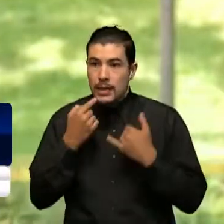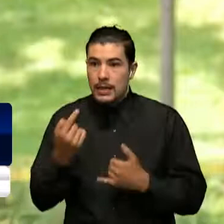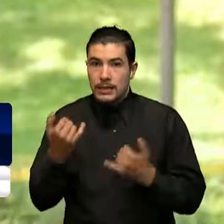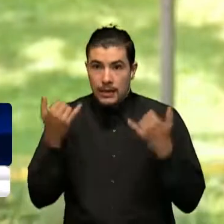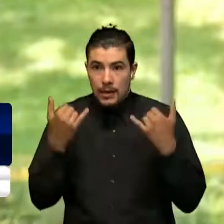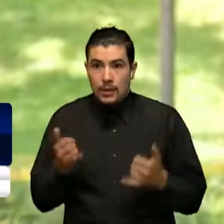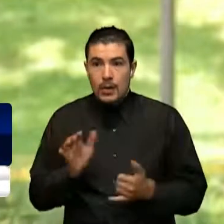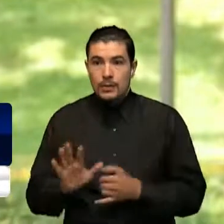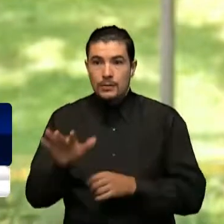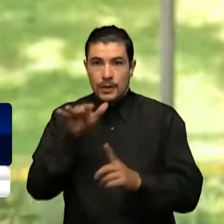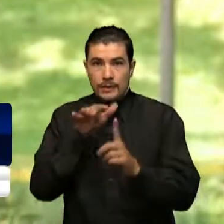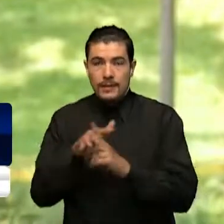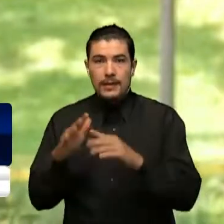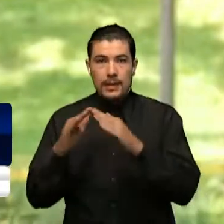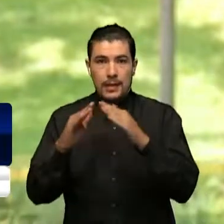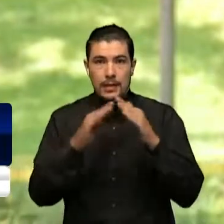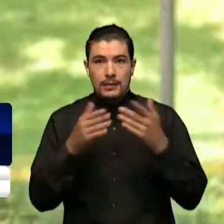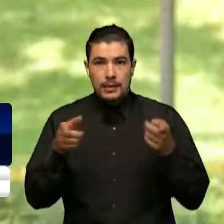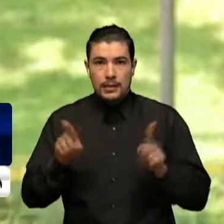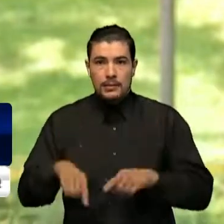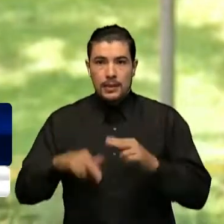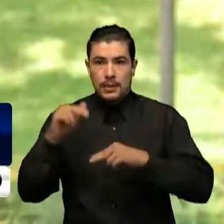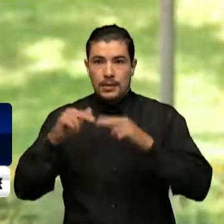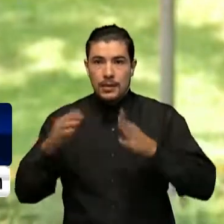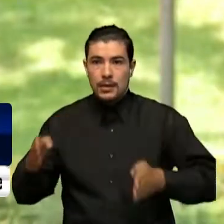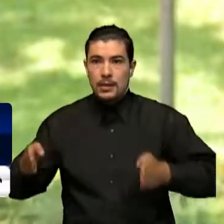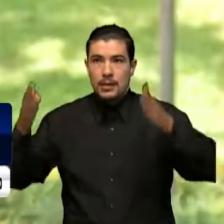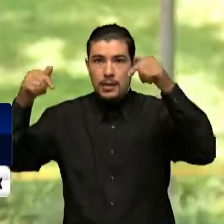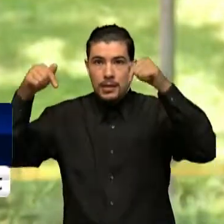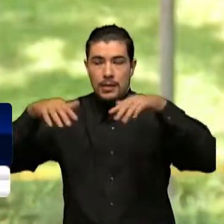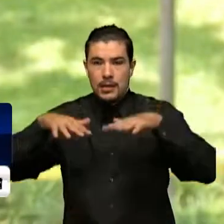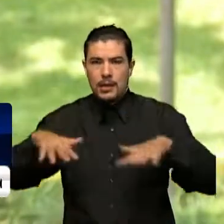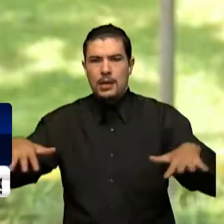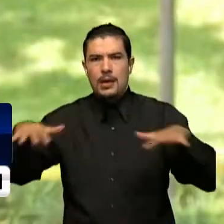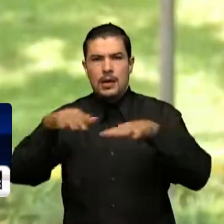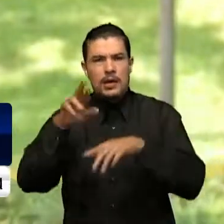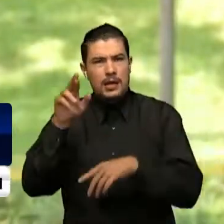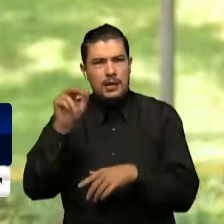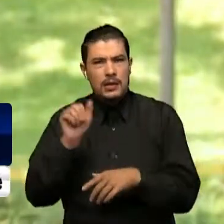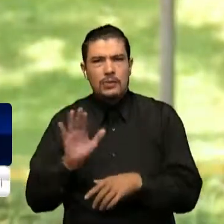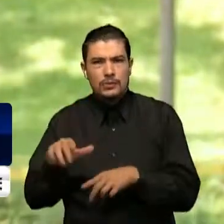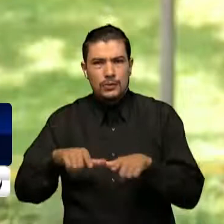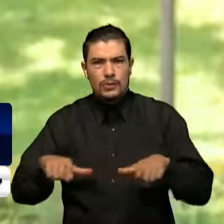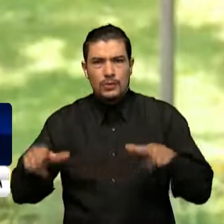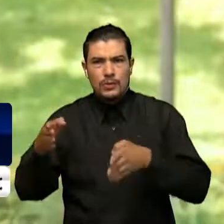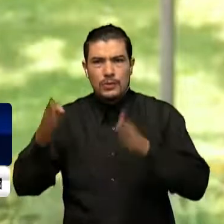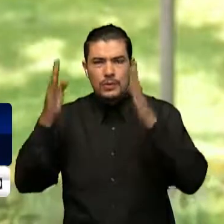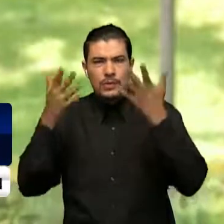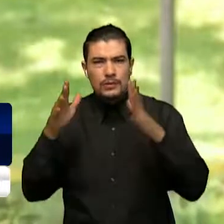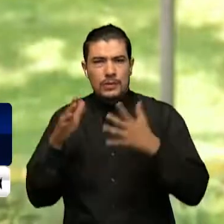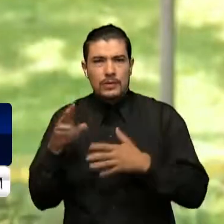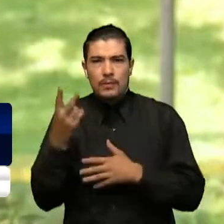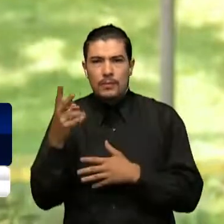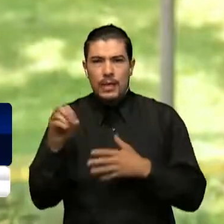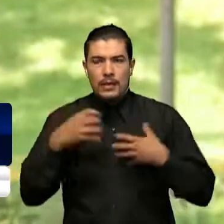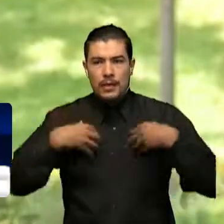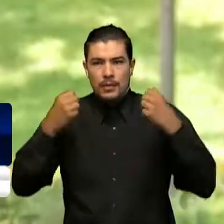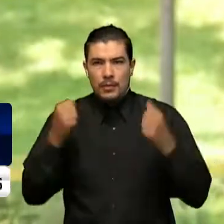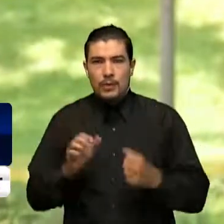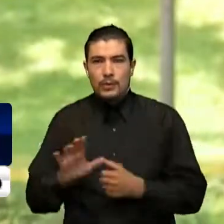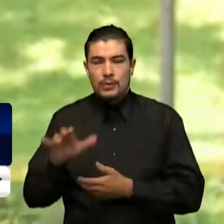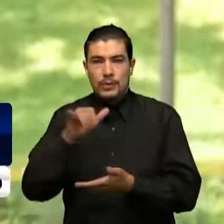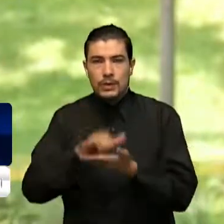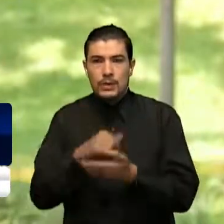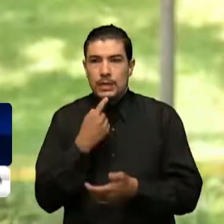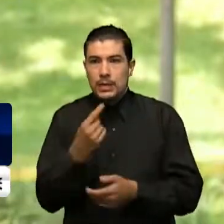está afectando a viviendas y edificios de ese sector lo paradójico es que el lote tendría aproximadamente más de 20 propietarios de los cuales